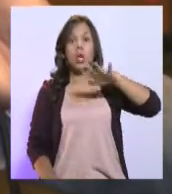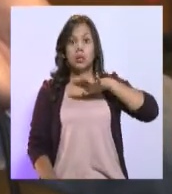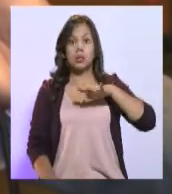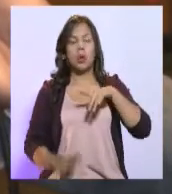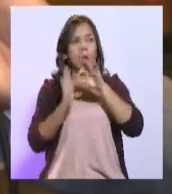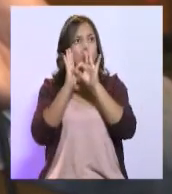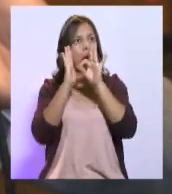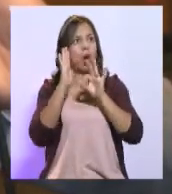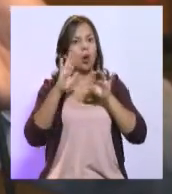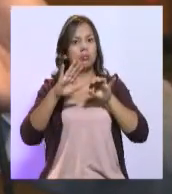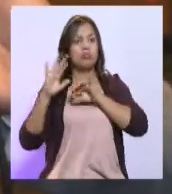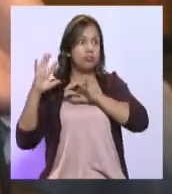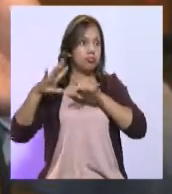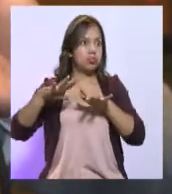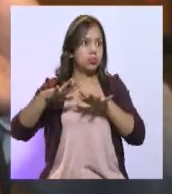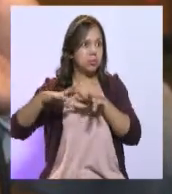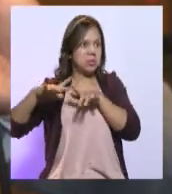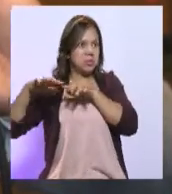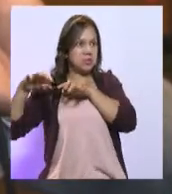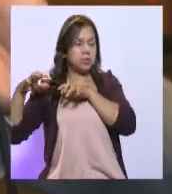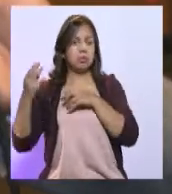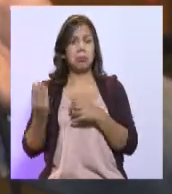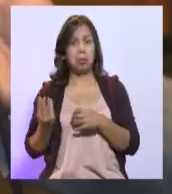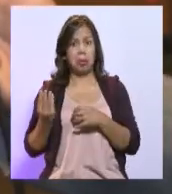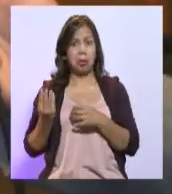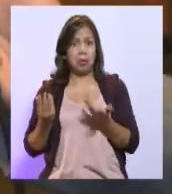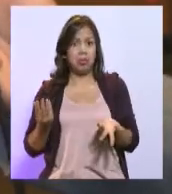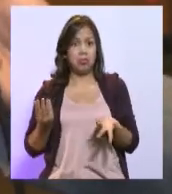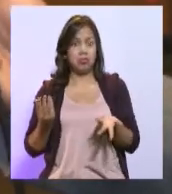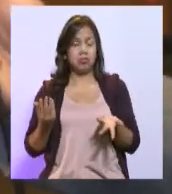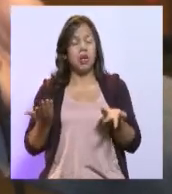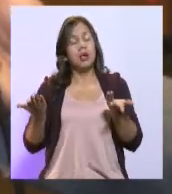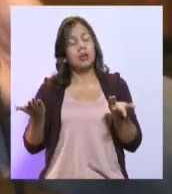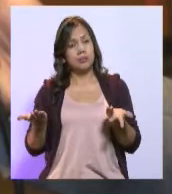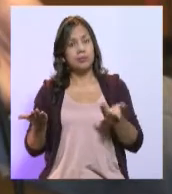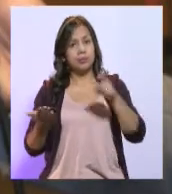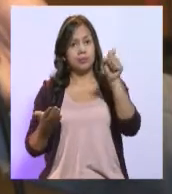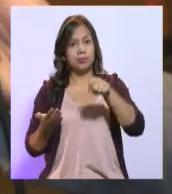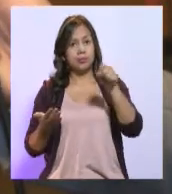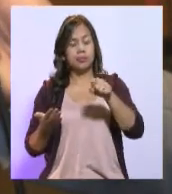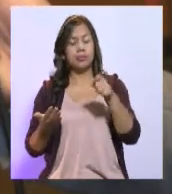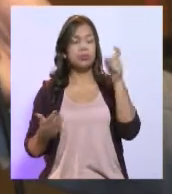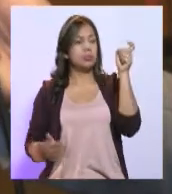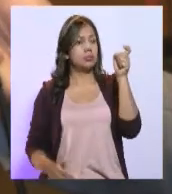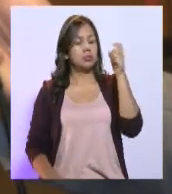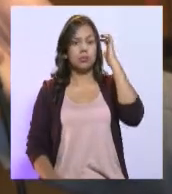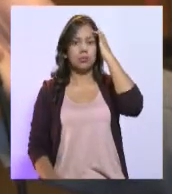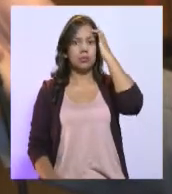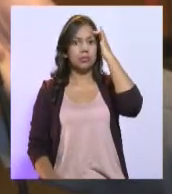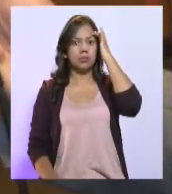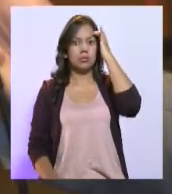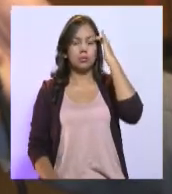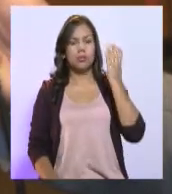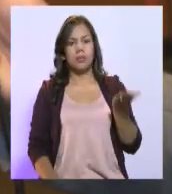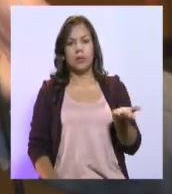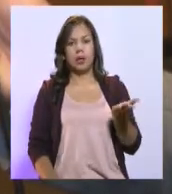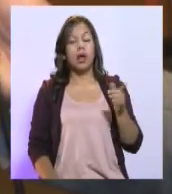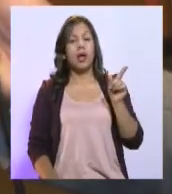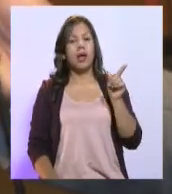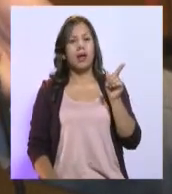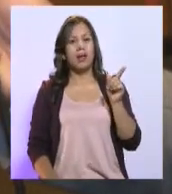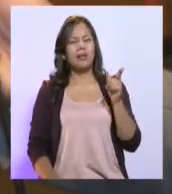a exponer por parte del concejal, pero a más de eso pues una situación irracional en